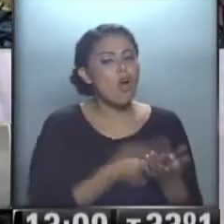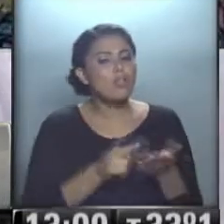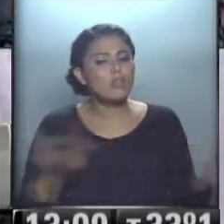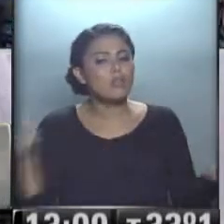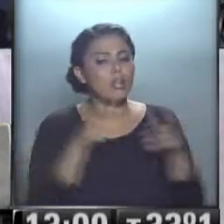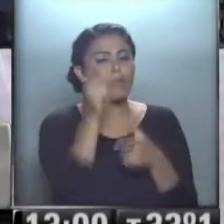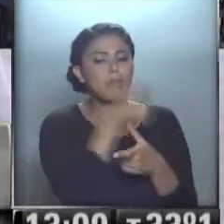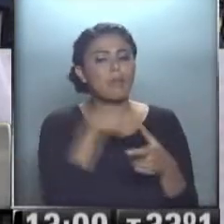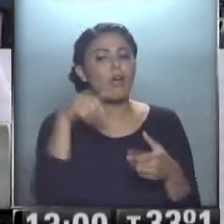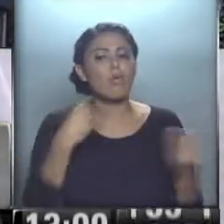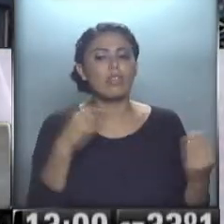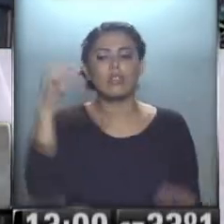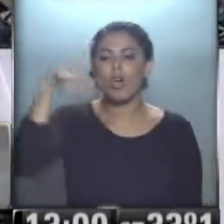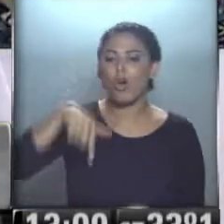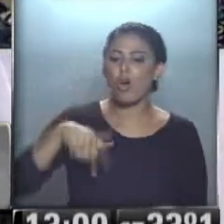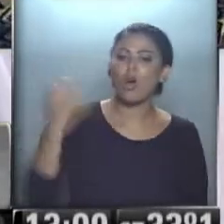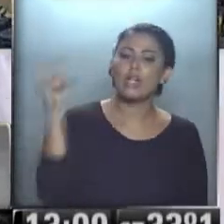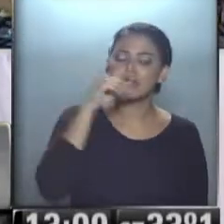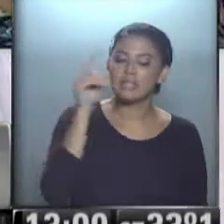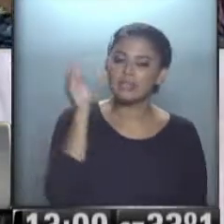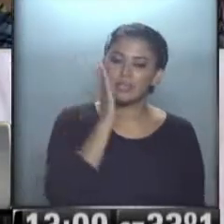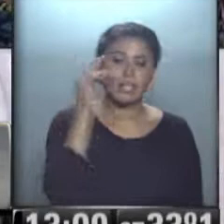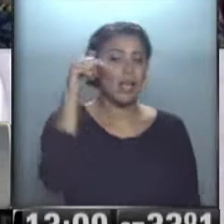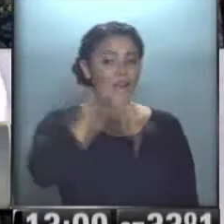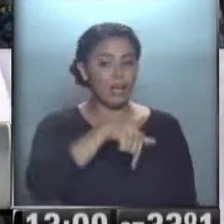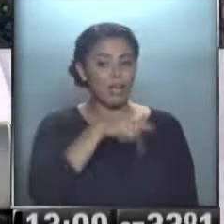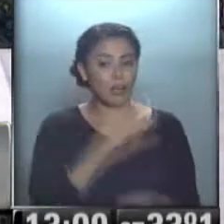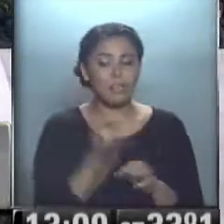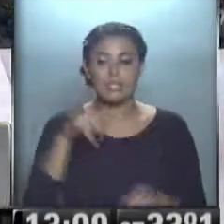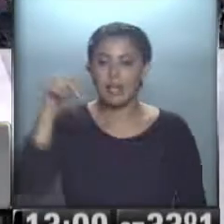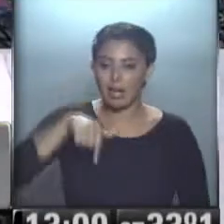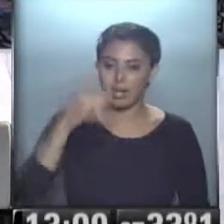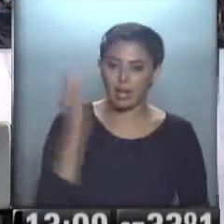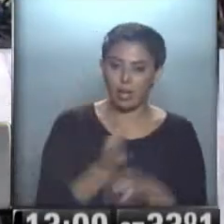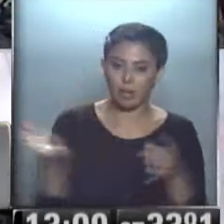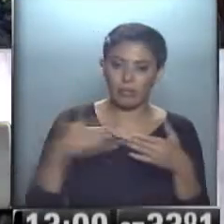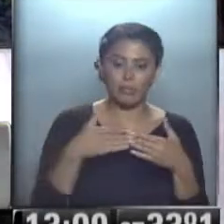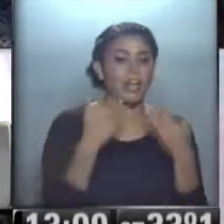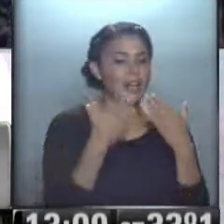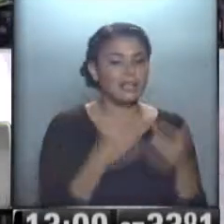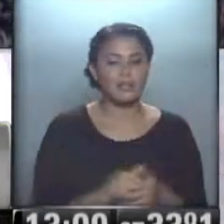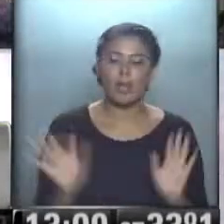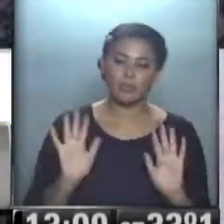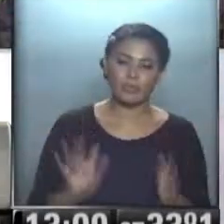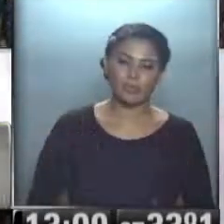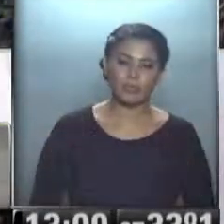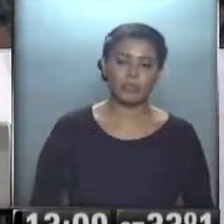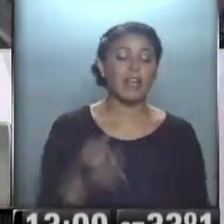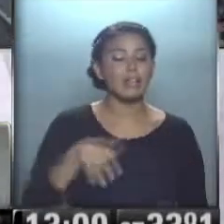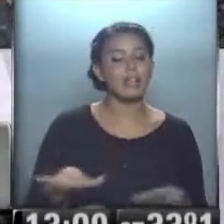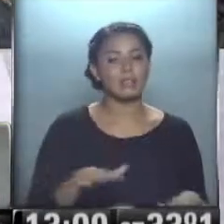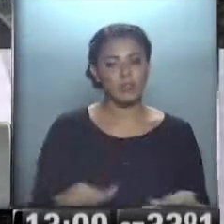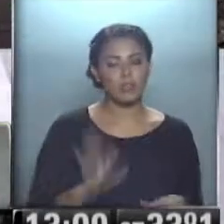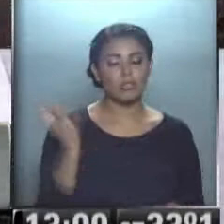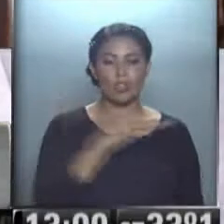papás? Hoy a las 19. ¿Aquí en la puerta de la escuela? Acá en el puerta del colegio, sí. Milva, gracias. No, ¿por qué? Esta es la situación